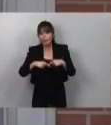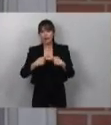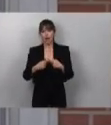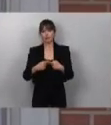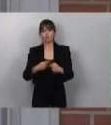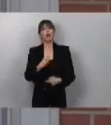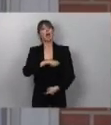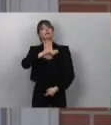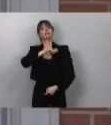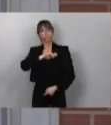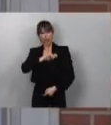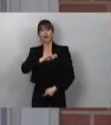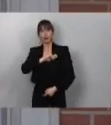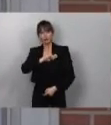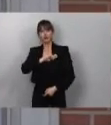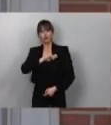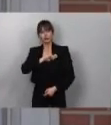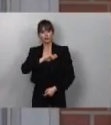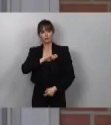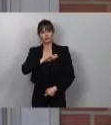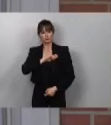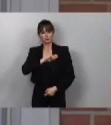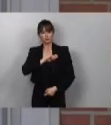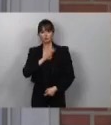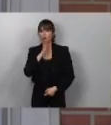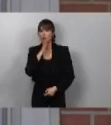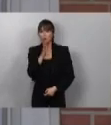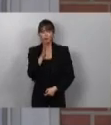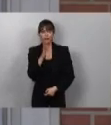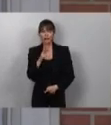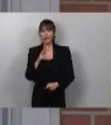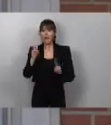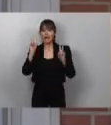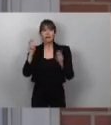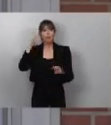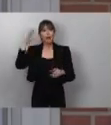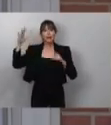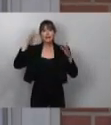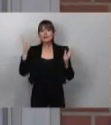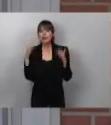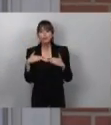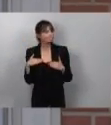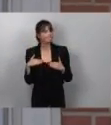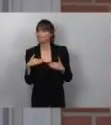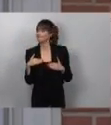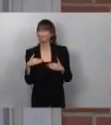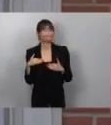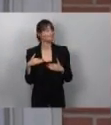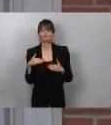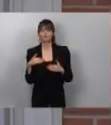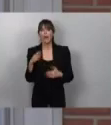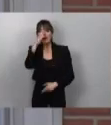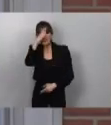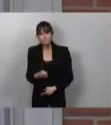es ahí no no se centra nunca el debate y estamos asistiendo pues este especie de culebrón donde ya digo que